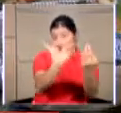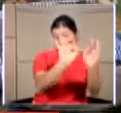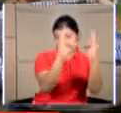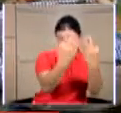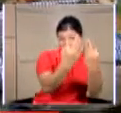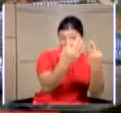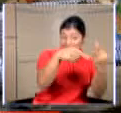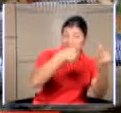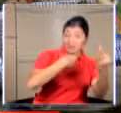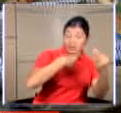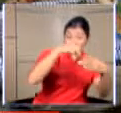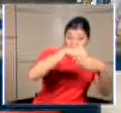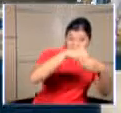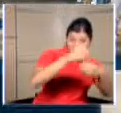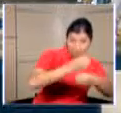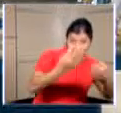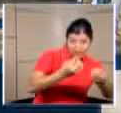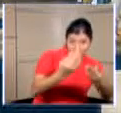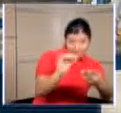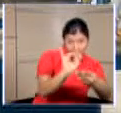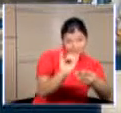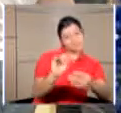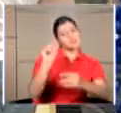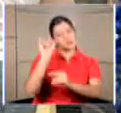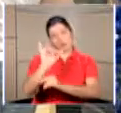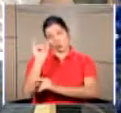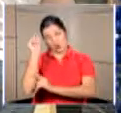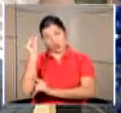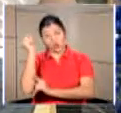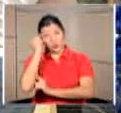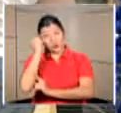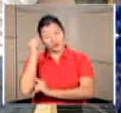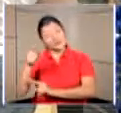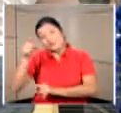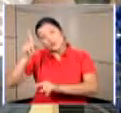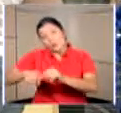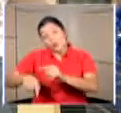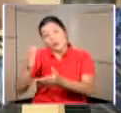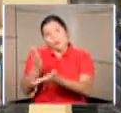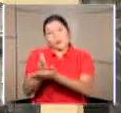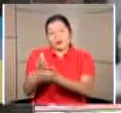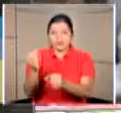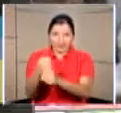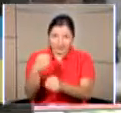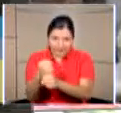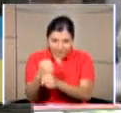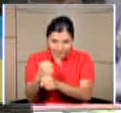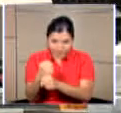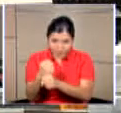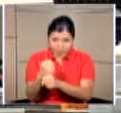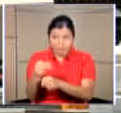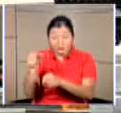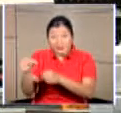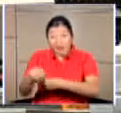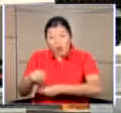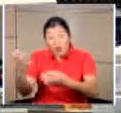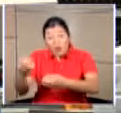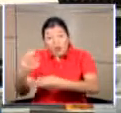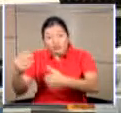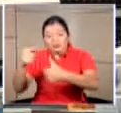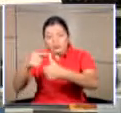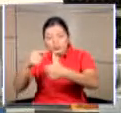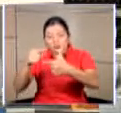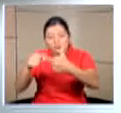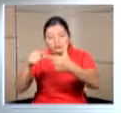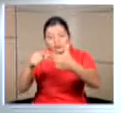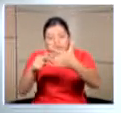no puede dejar de realizar. Mensualmente los gastos de esa familia son enumerados con el fin de establecer cuáles son las